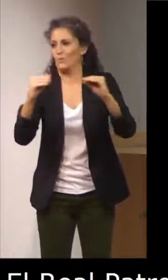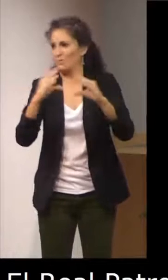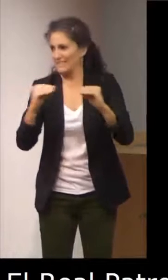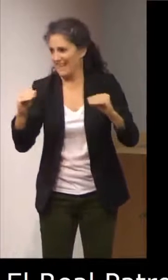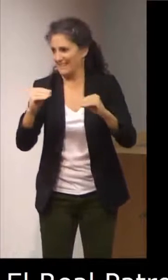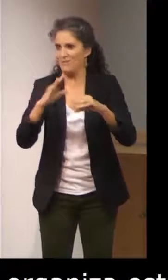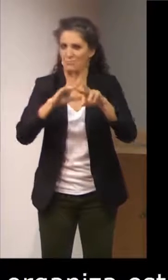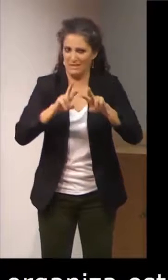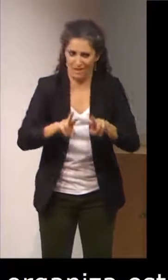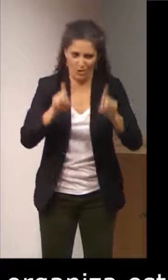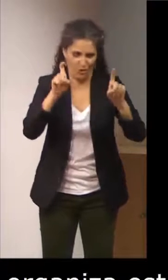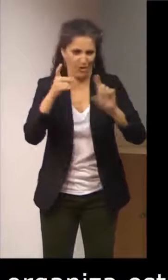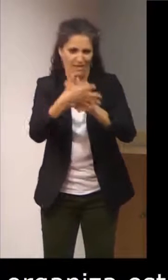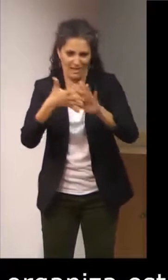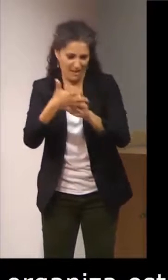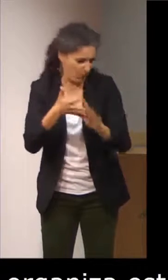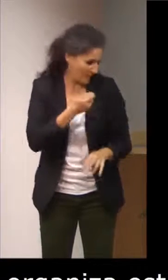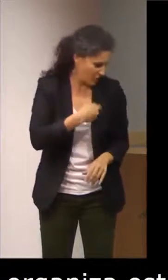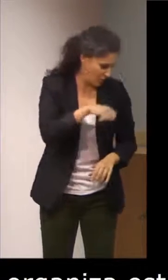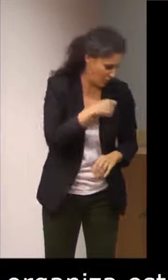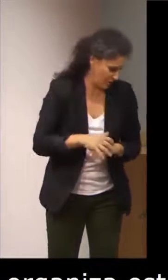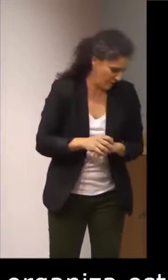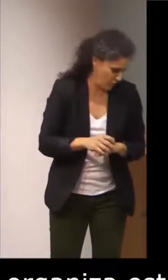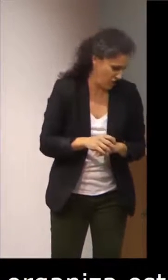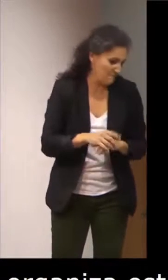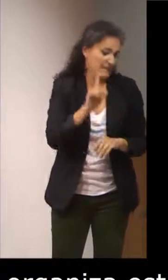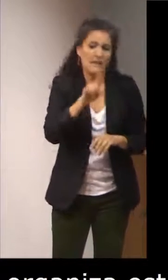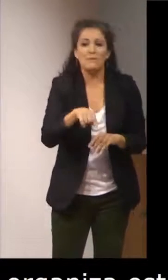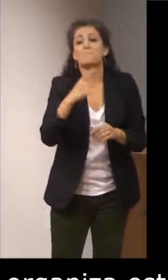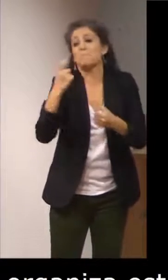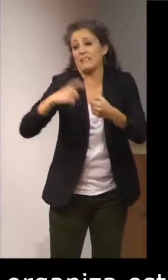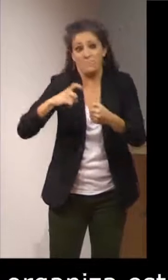Interuniversitaria para la Investigación y Docencia de la Lengua de Signos.